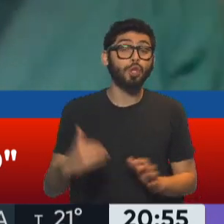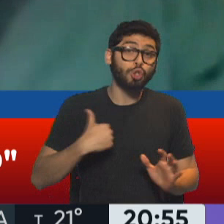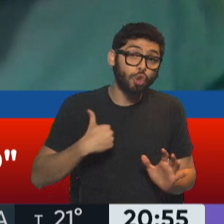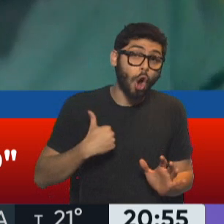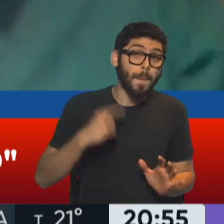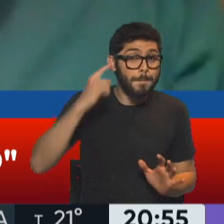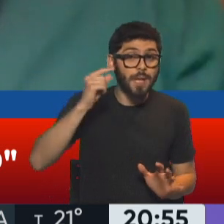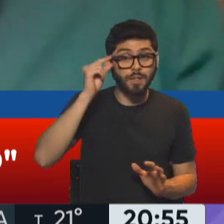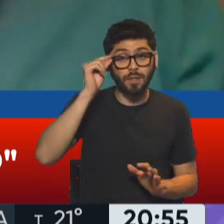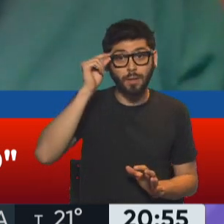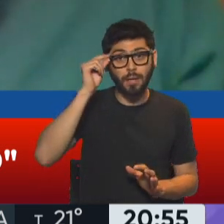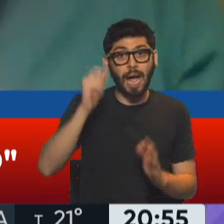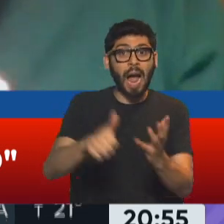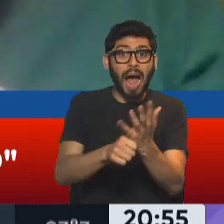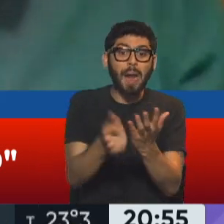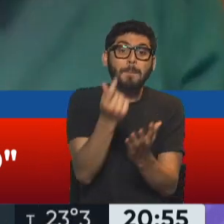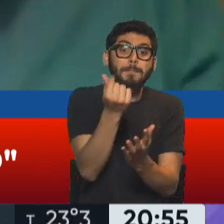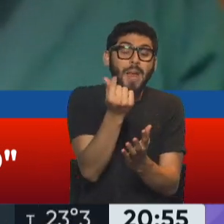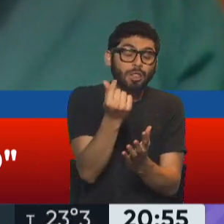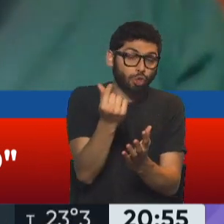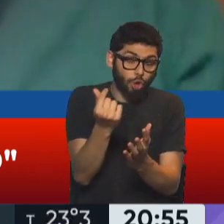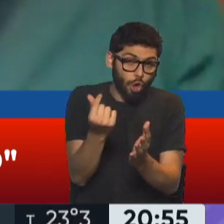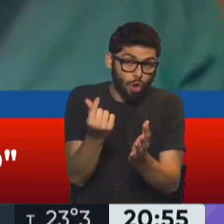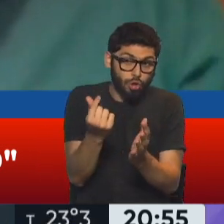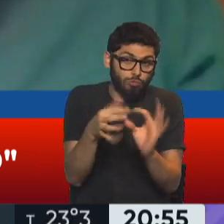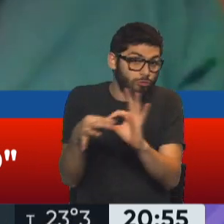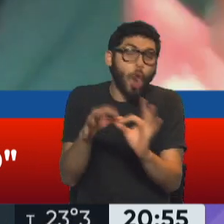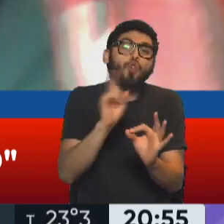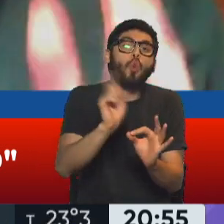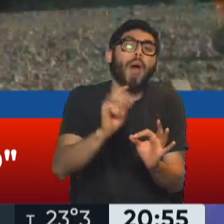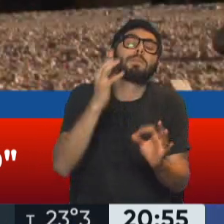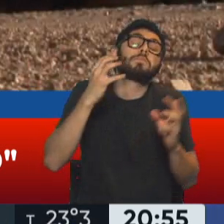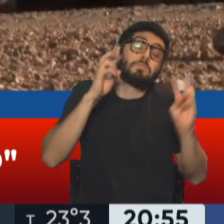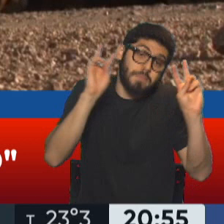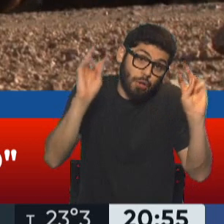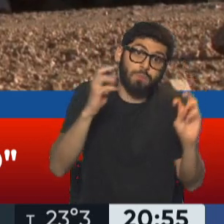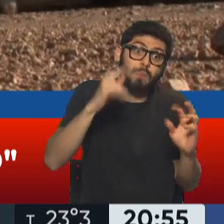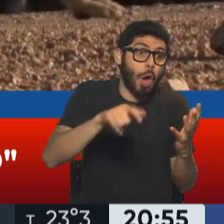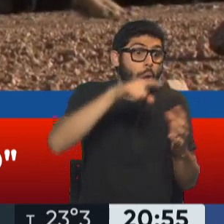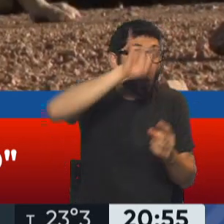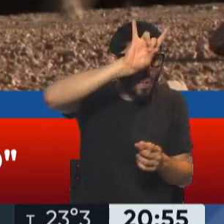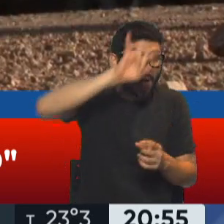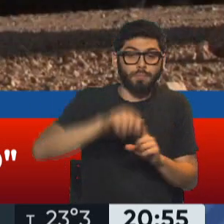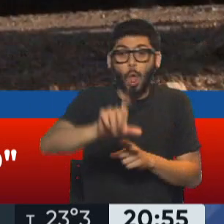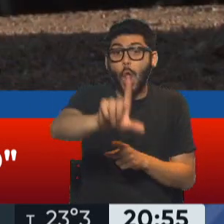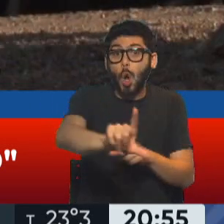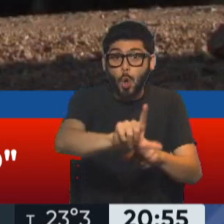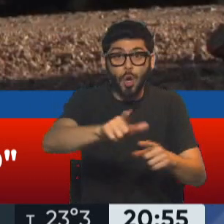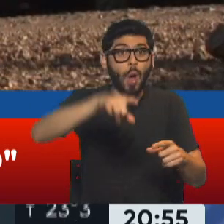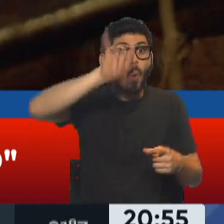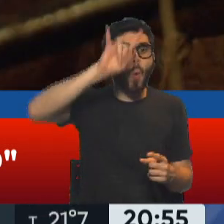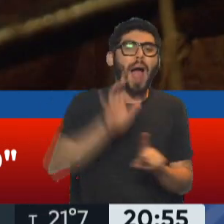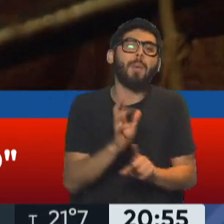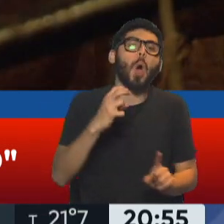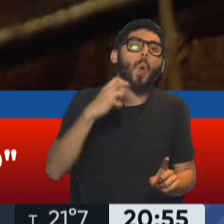esto no tiene que impactar en los precios de las carnes, porque es un animal que nosotros no consumimos. Estamos hablando de un universo que se abre el día lunes, que es la vaca vieja,